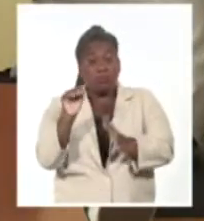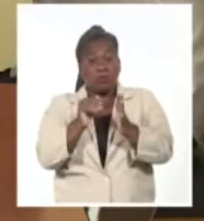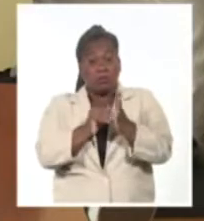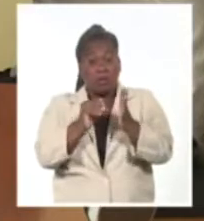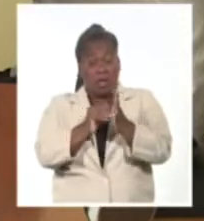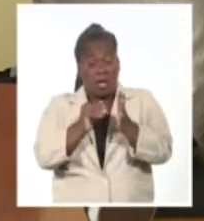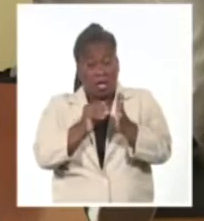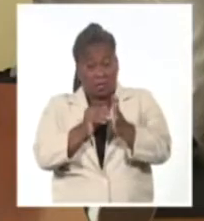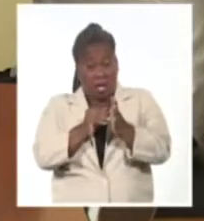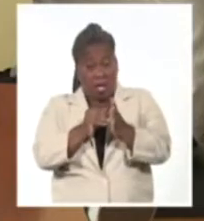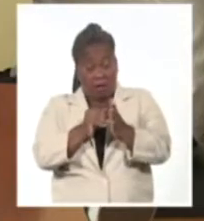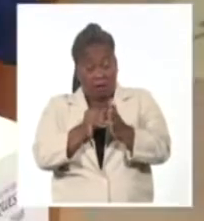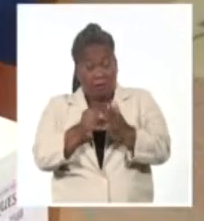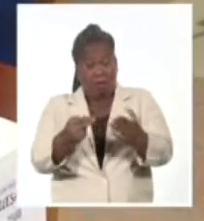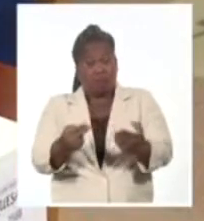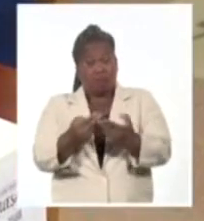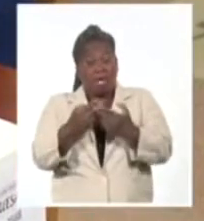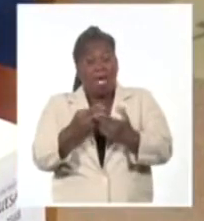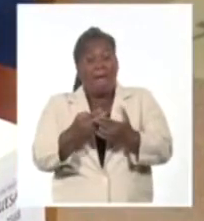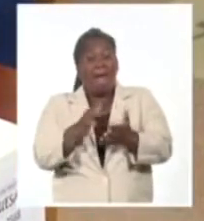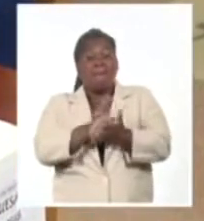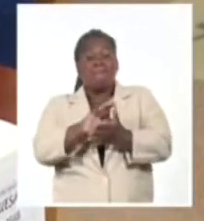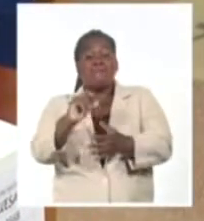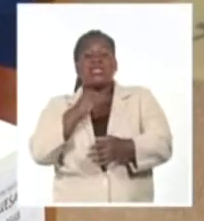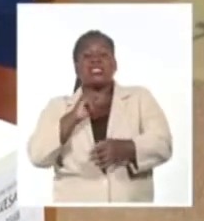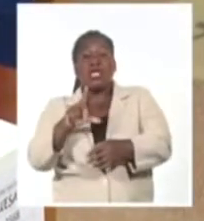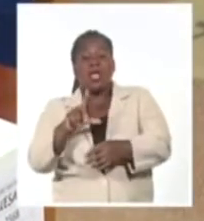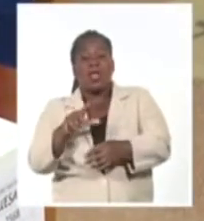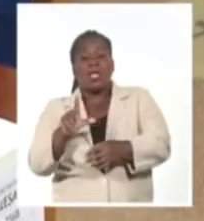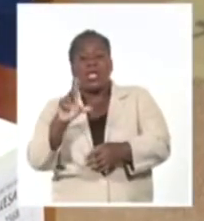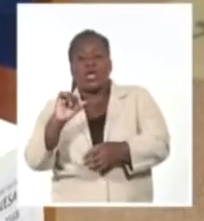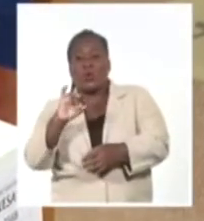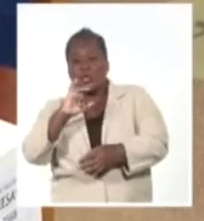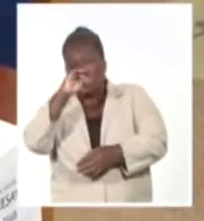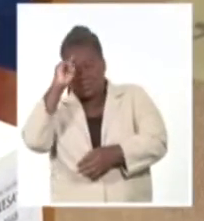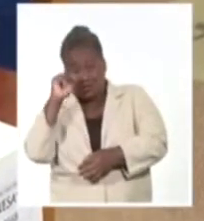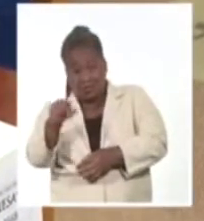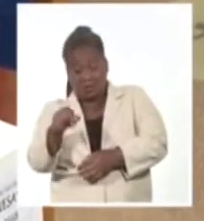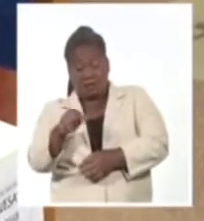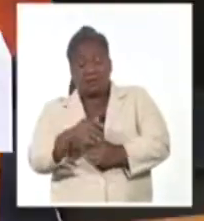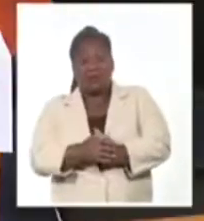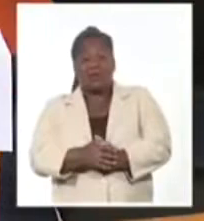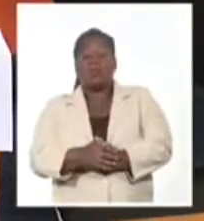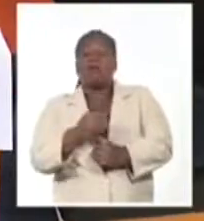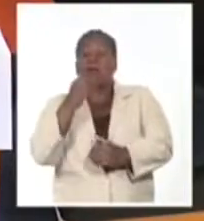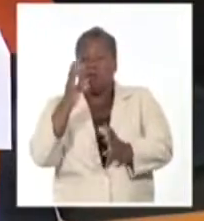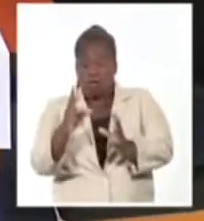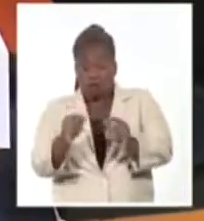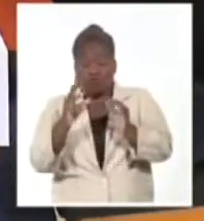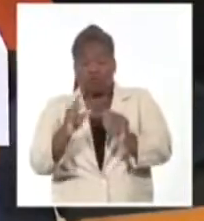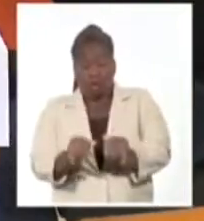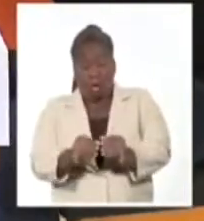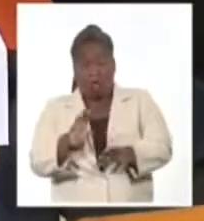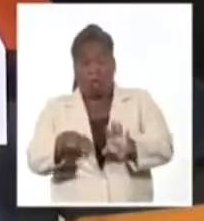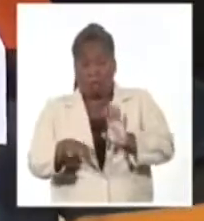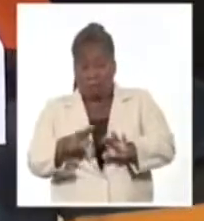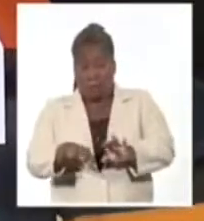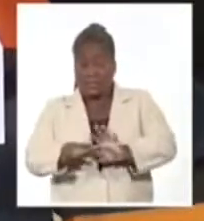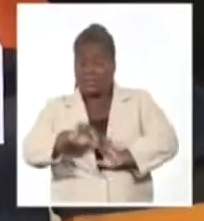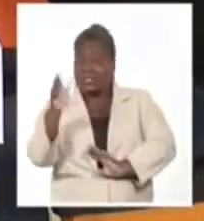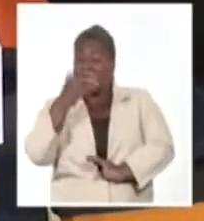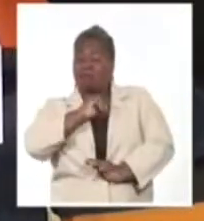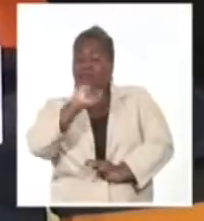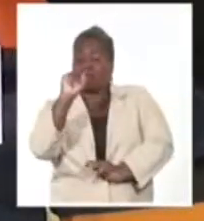en la octava ronda Michel Díaz y Luis Ernesto Albornoz y Yacer, cuyo resultado pudiera definir la historia del torneo. En